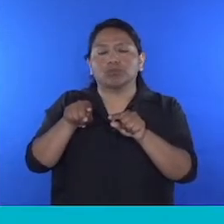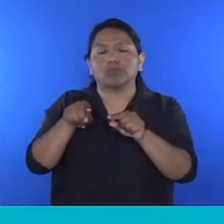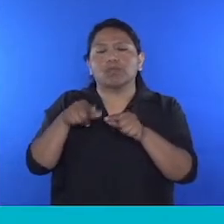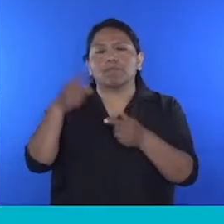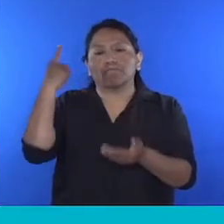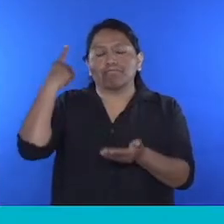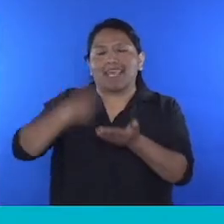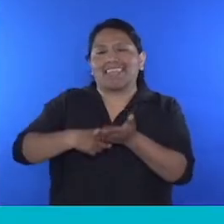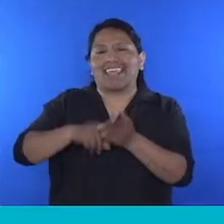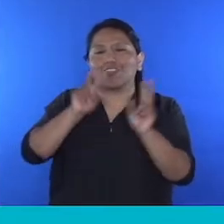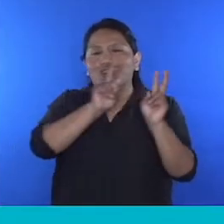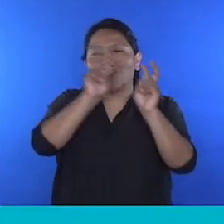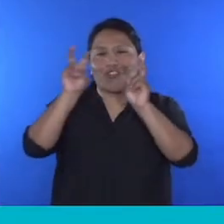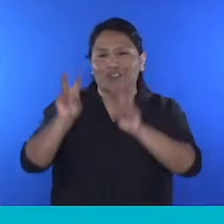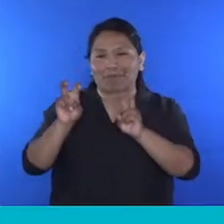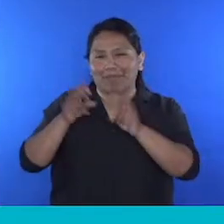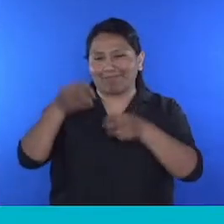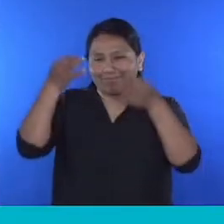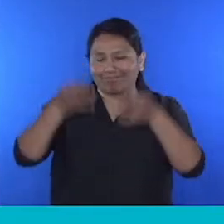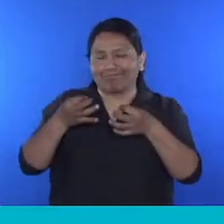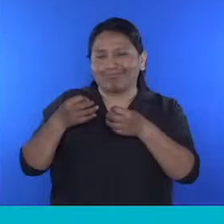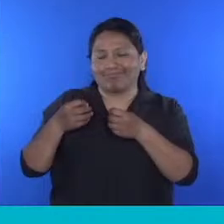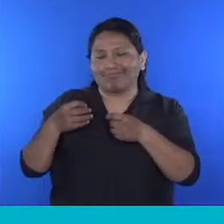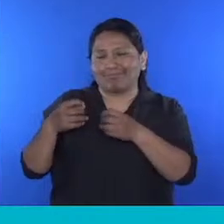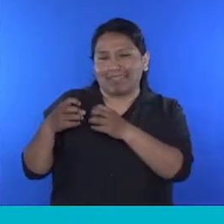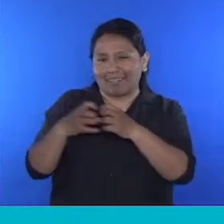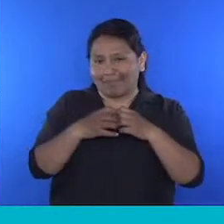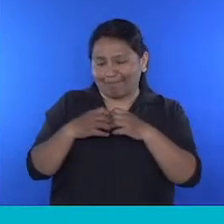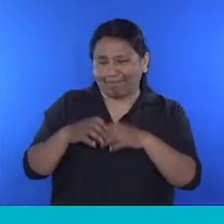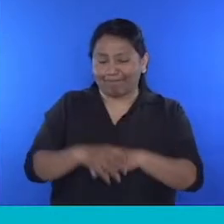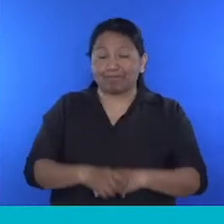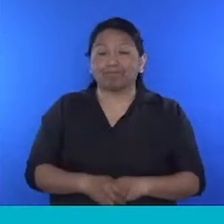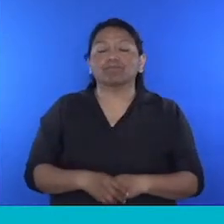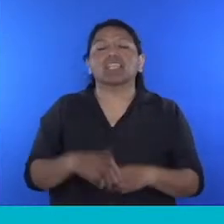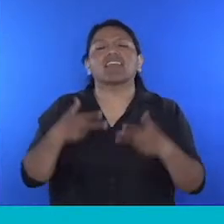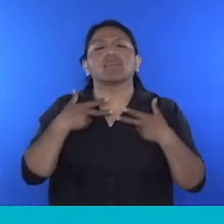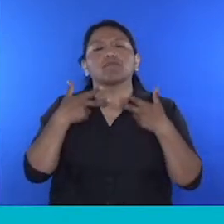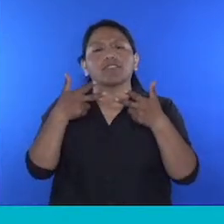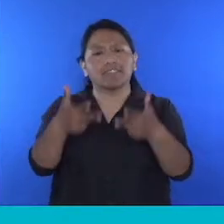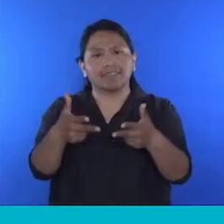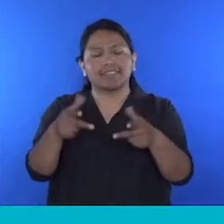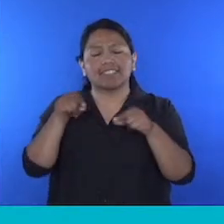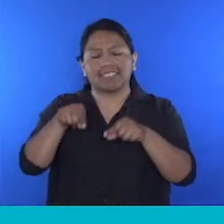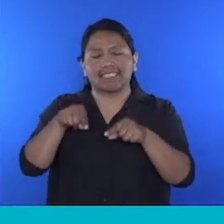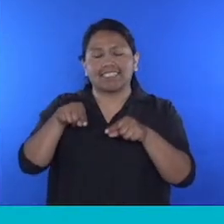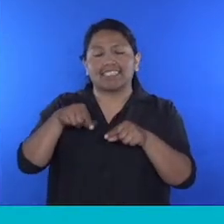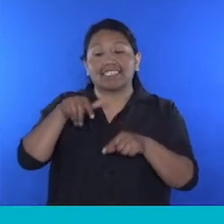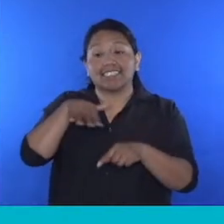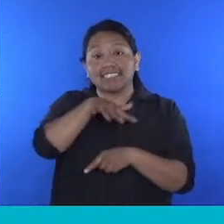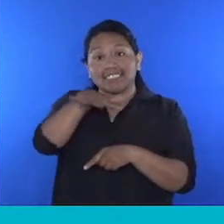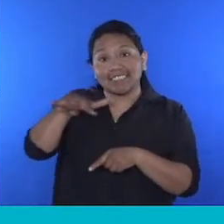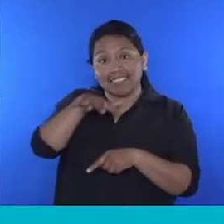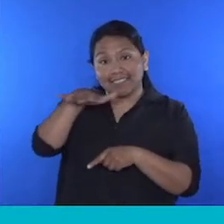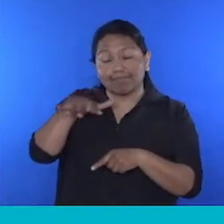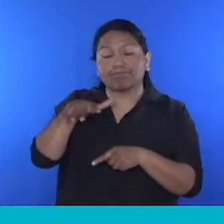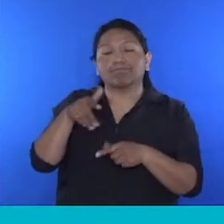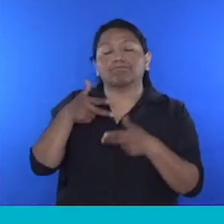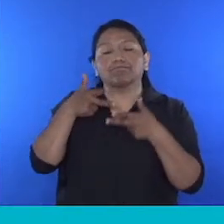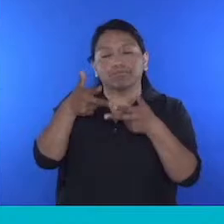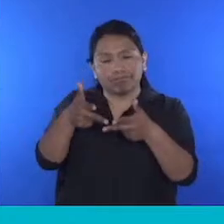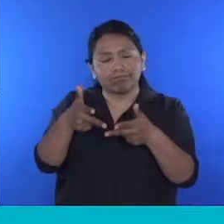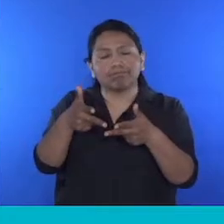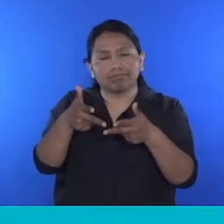el mandato de los temas específicos a tratar. Queremos decir en este espacio, y lo queremos